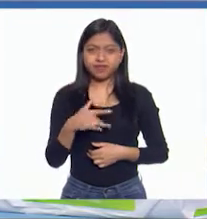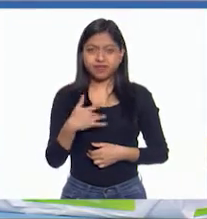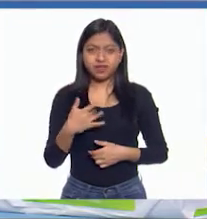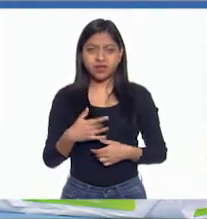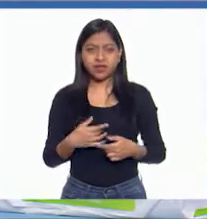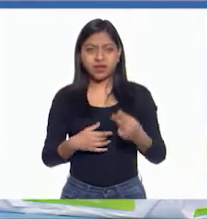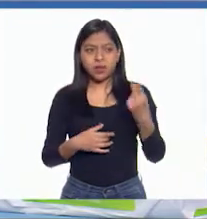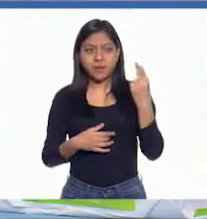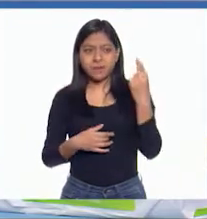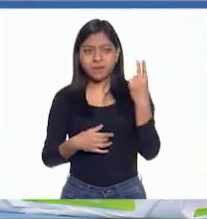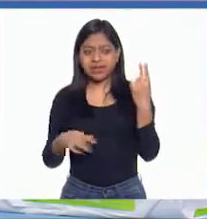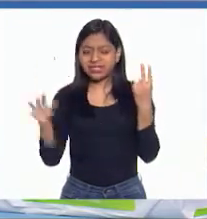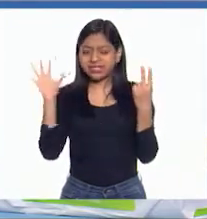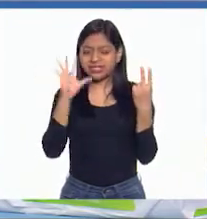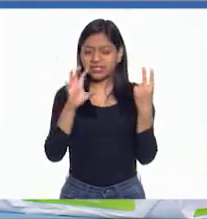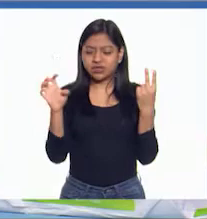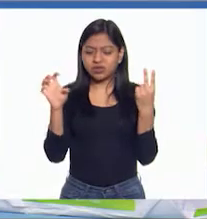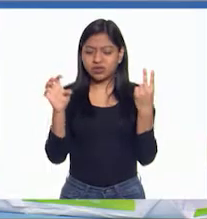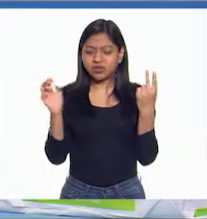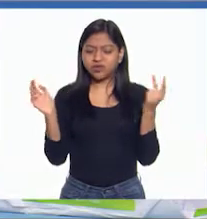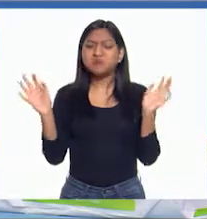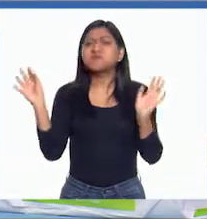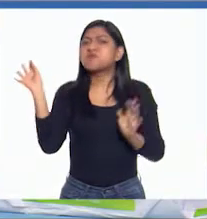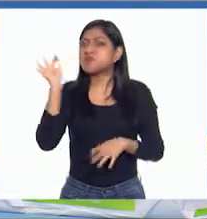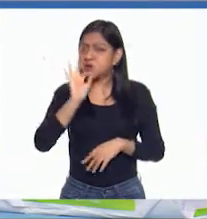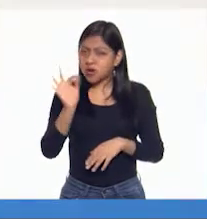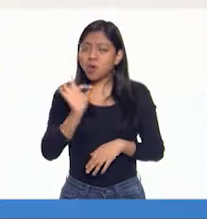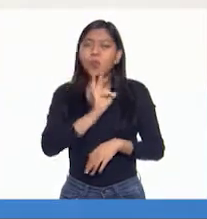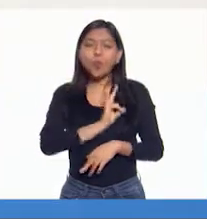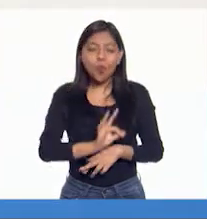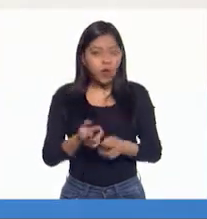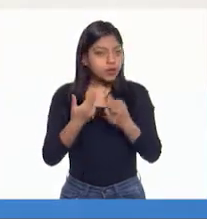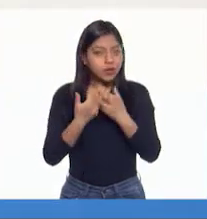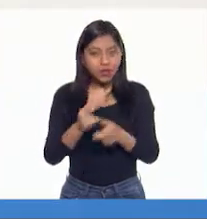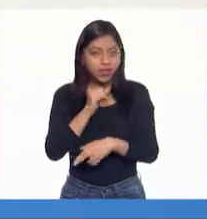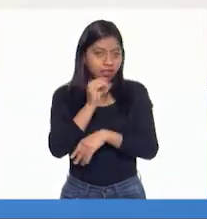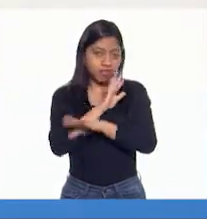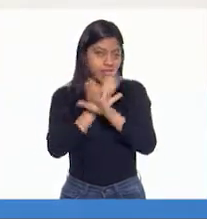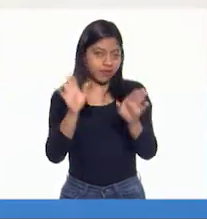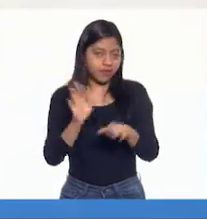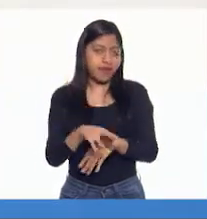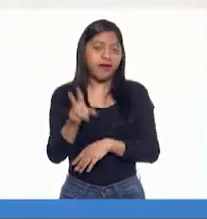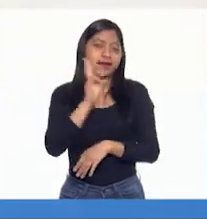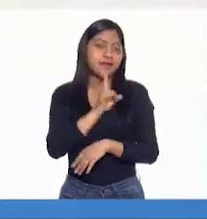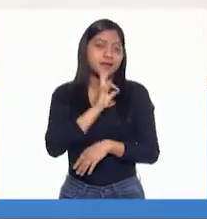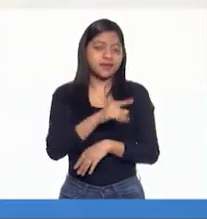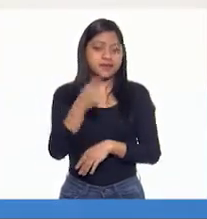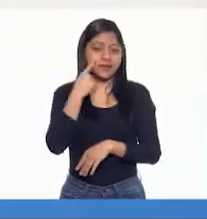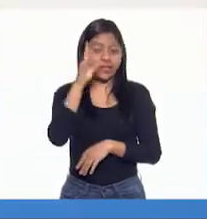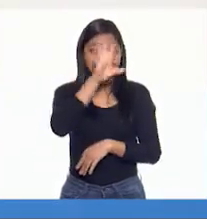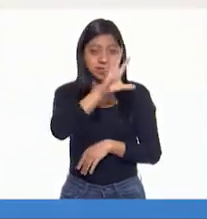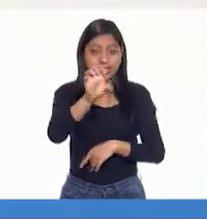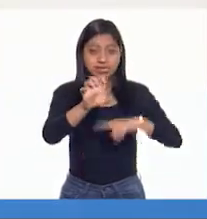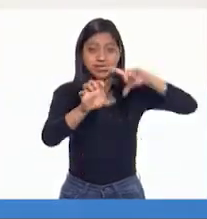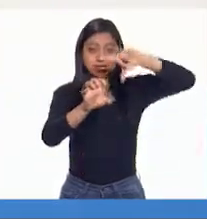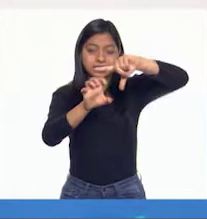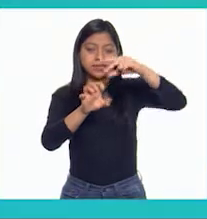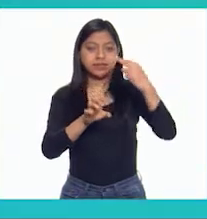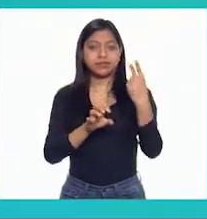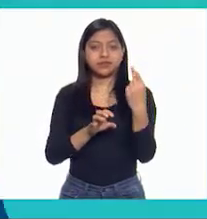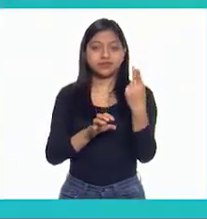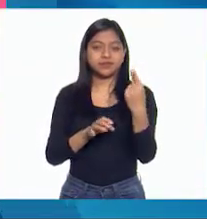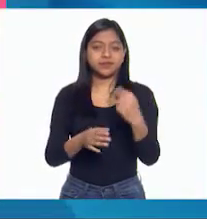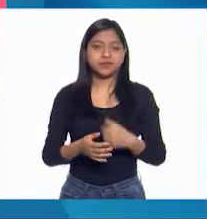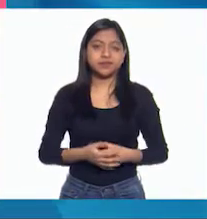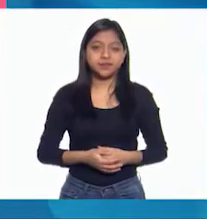25 y el 500. Tal vez ese sí resulte. Muy bien, Ale. Veamos. 500 entre